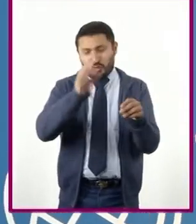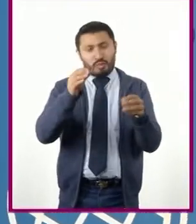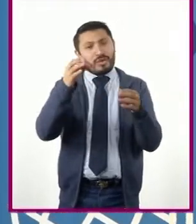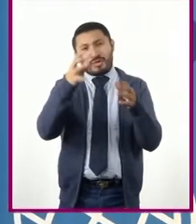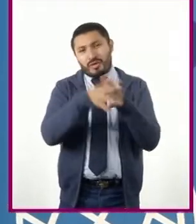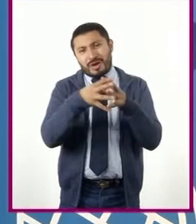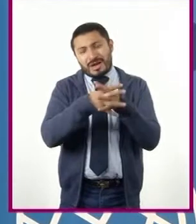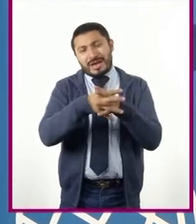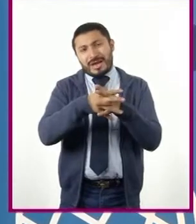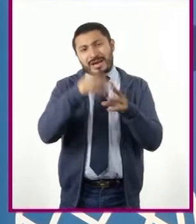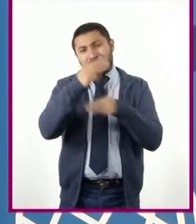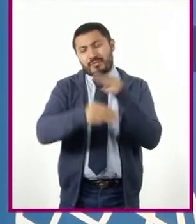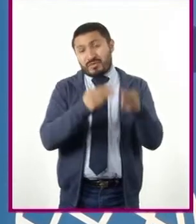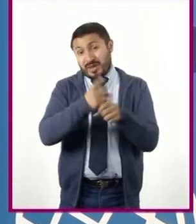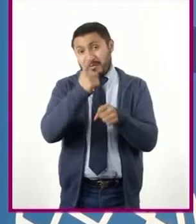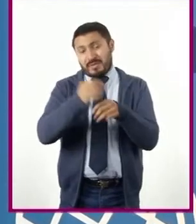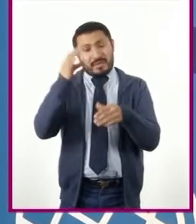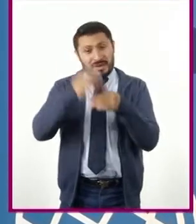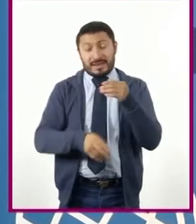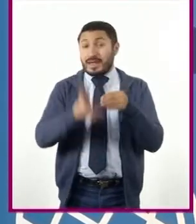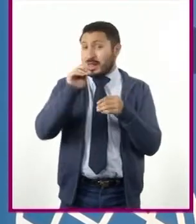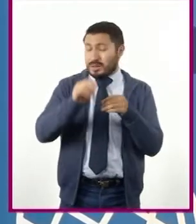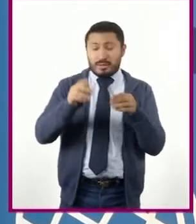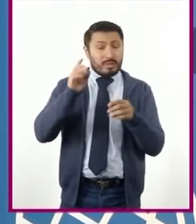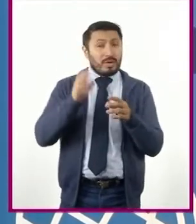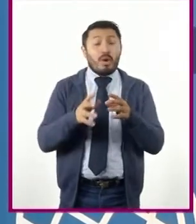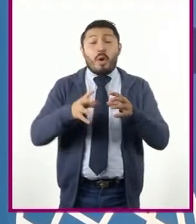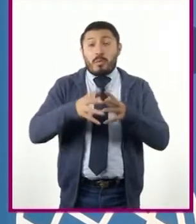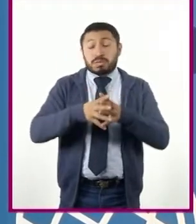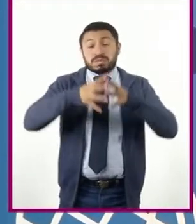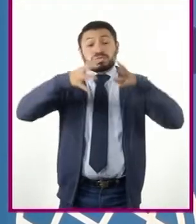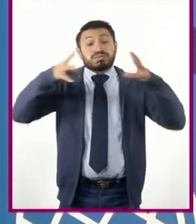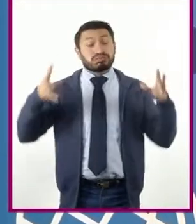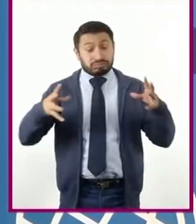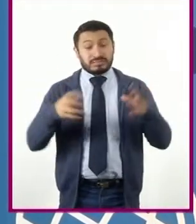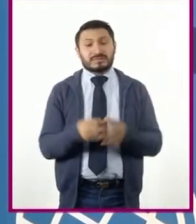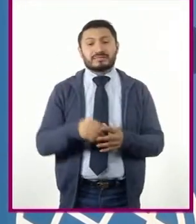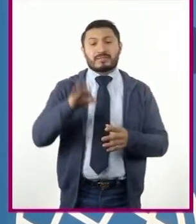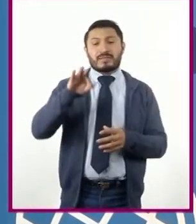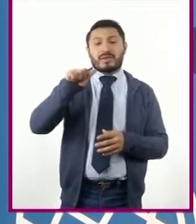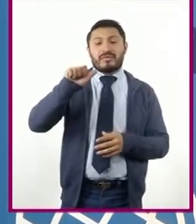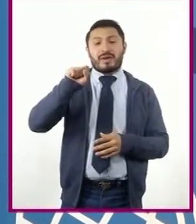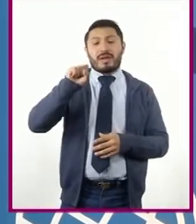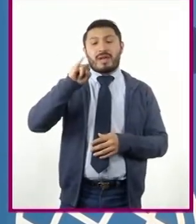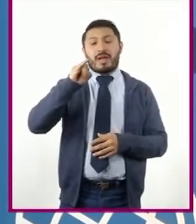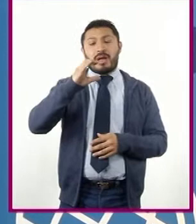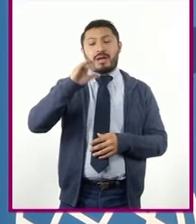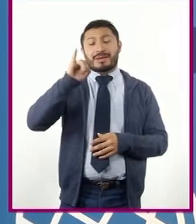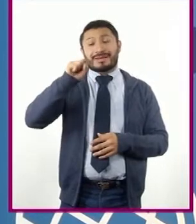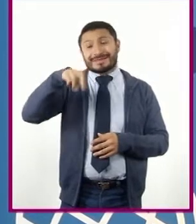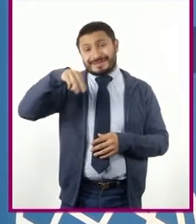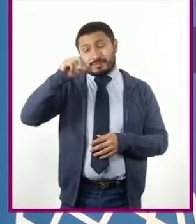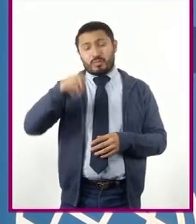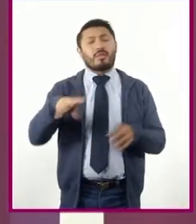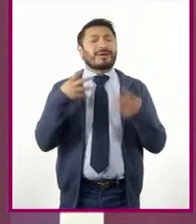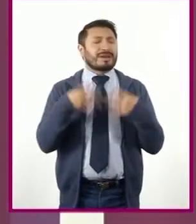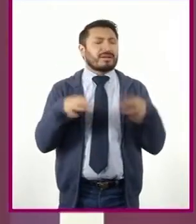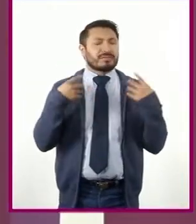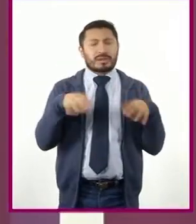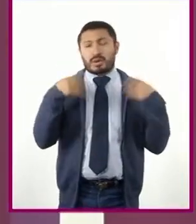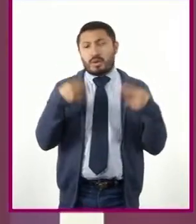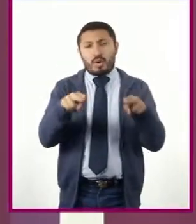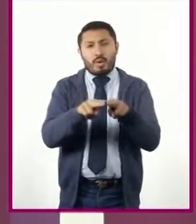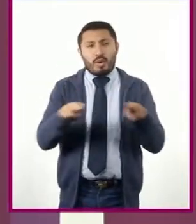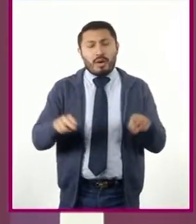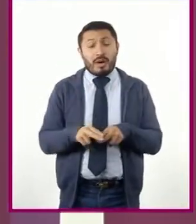Mundial. Al contrario, se acrecentaron. El fascismo tenía una enorme carga nacionalista. Pero antes,